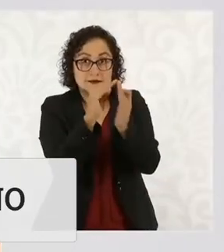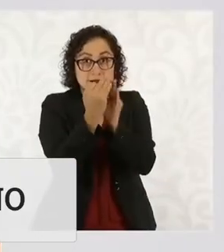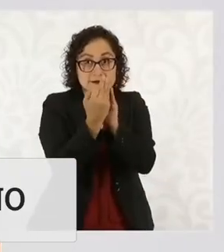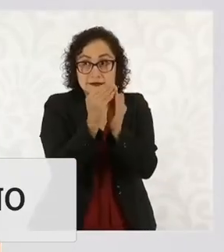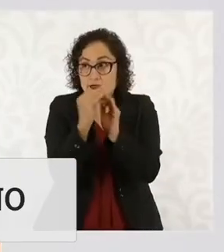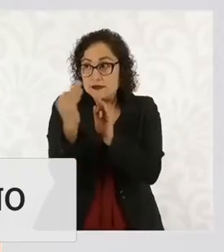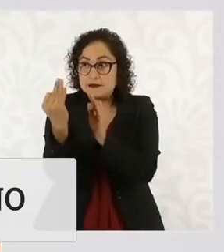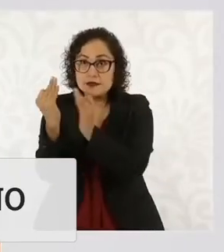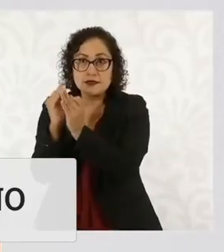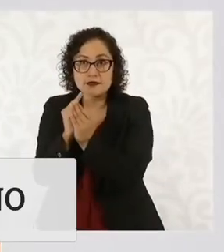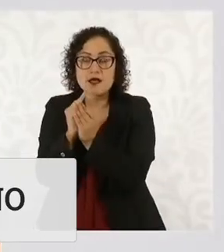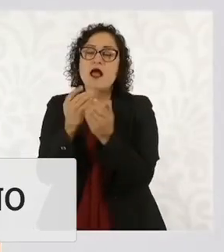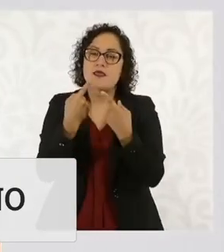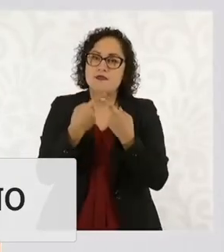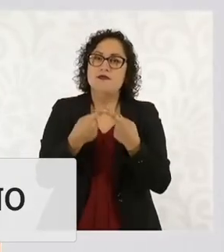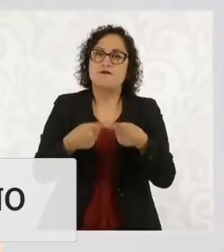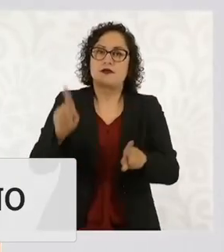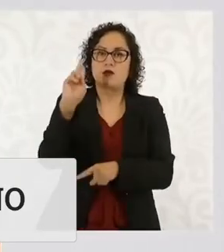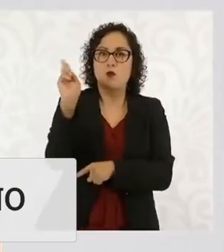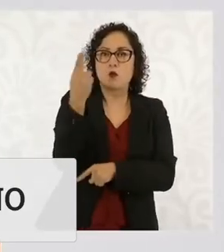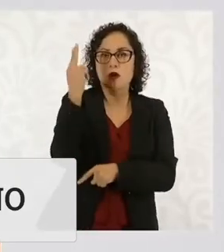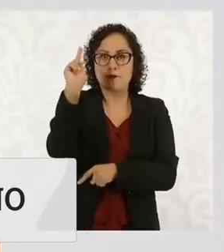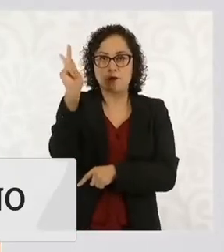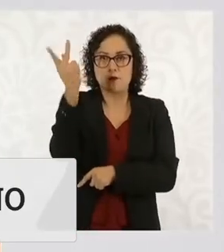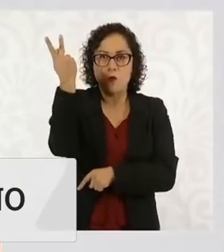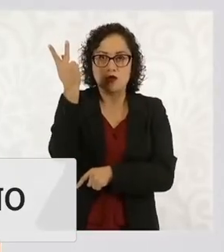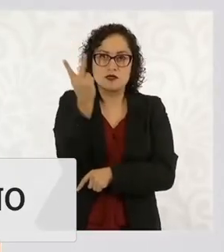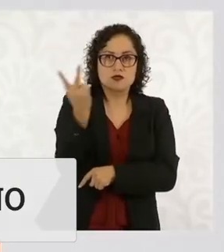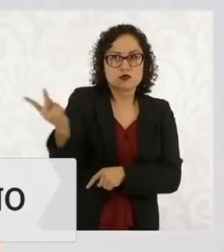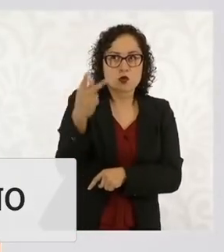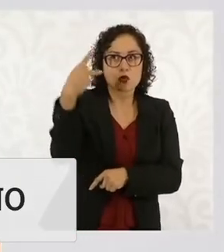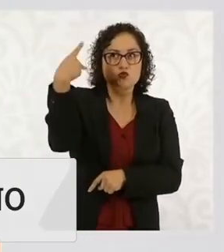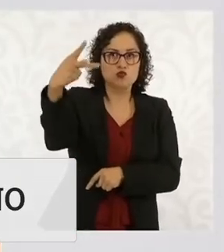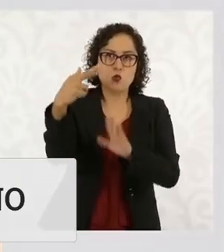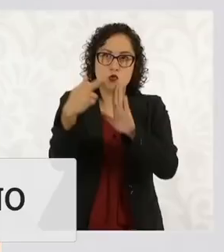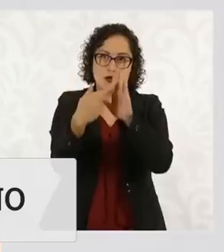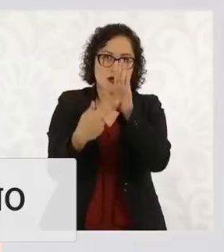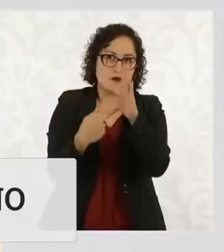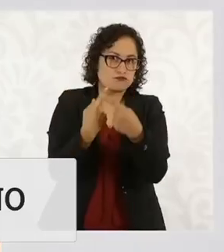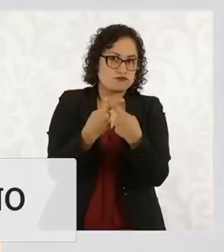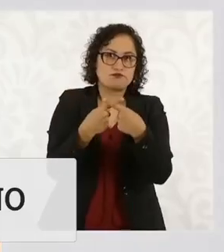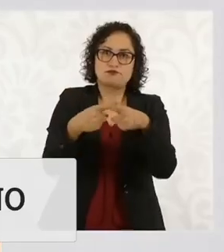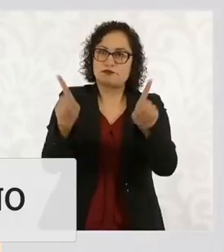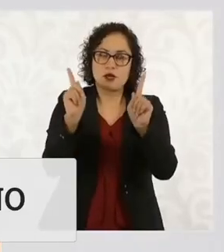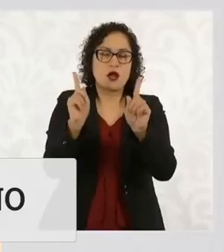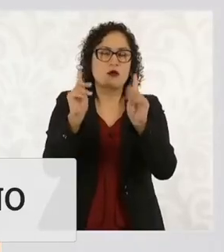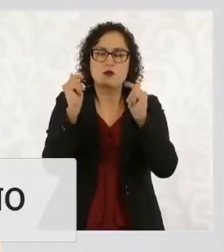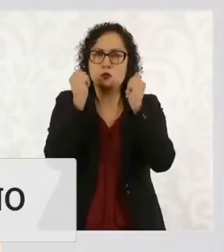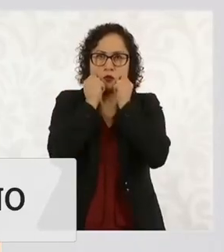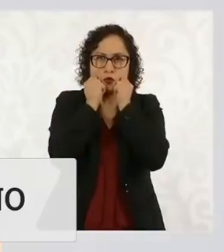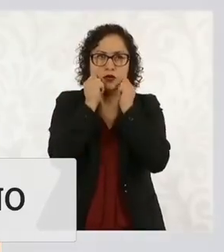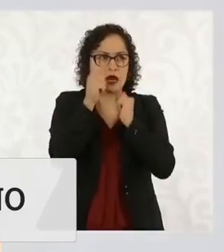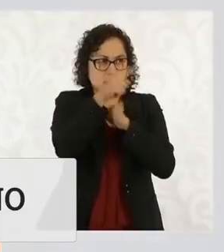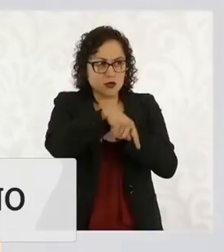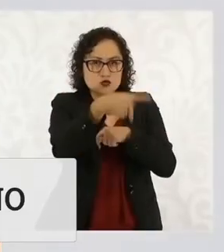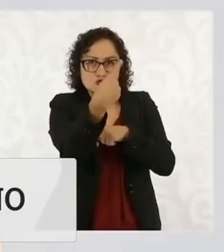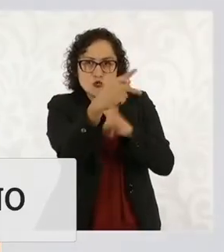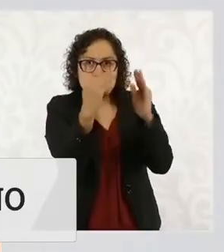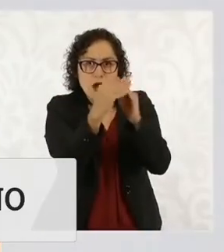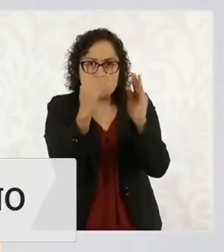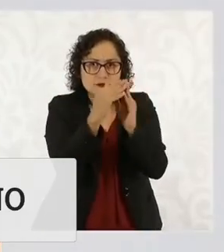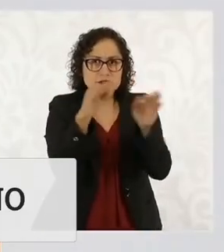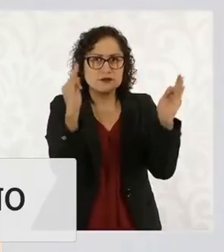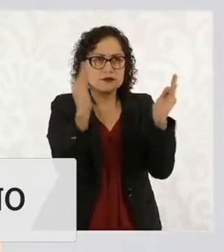Con excepción del Politécnico y la UNAM, que tienen sus propios criterios, pueden ir a la escuela que les quede más cerca de